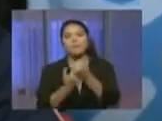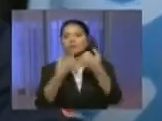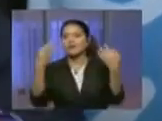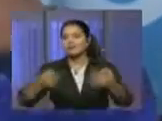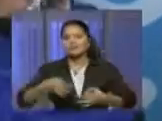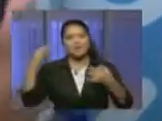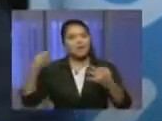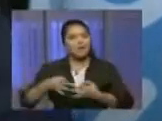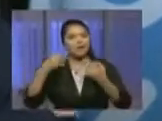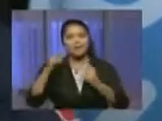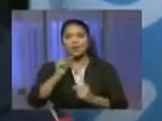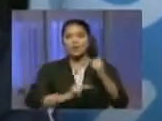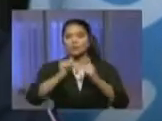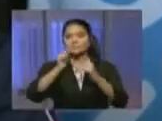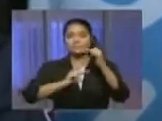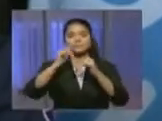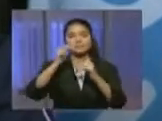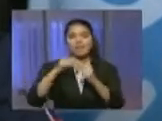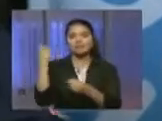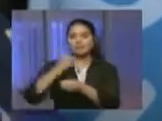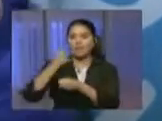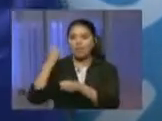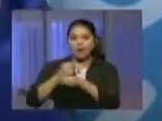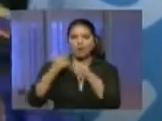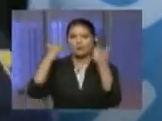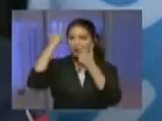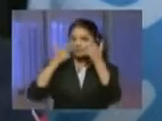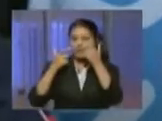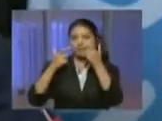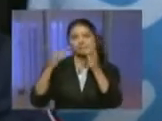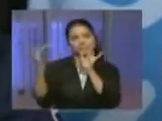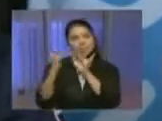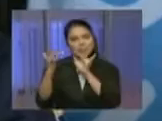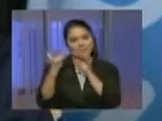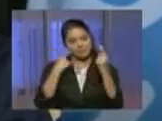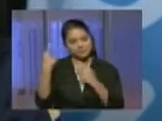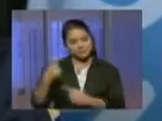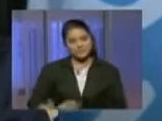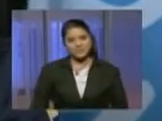presidente la construcción del legado de nuestro comandante Chávez adelante